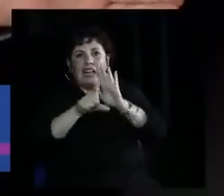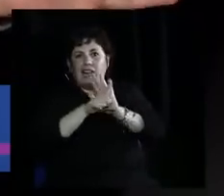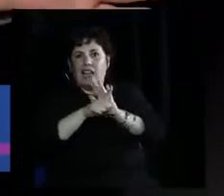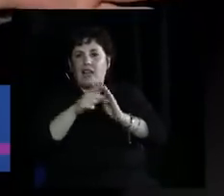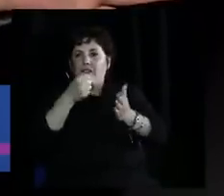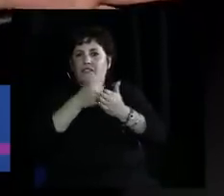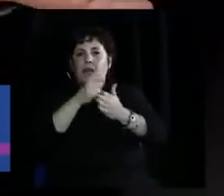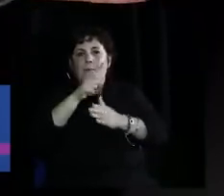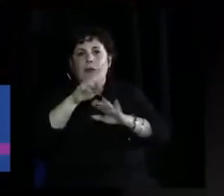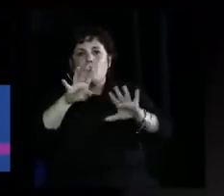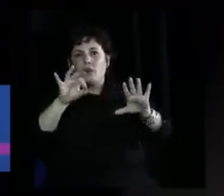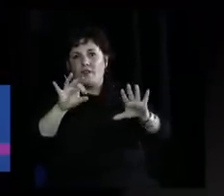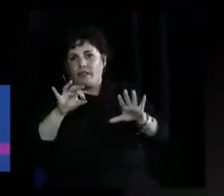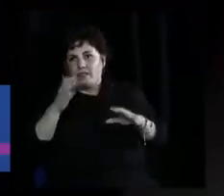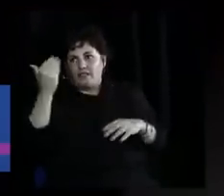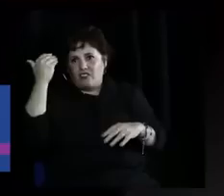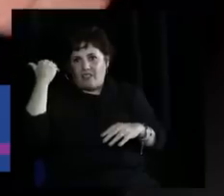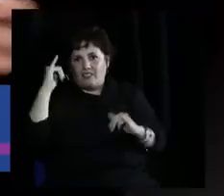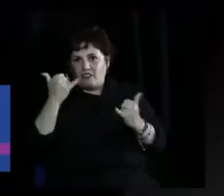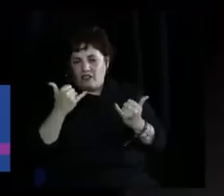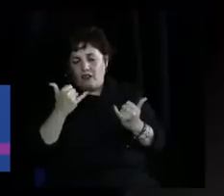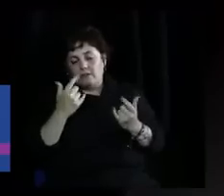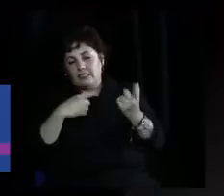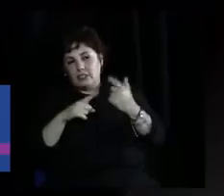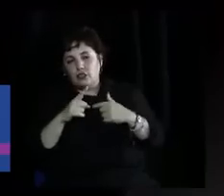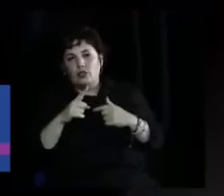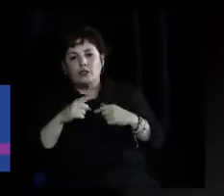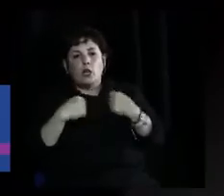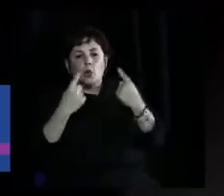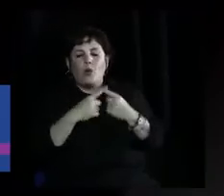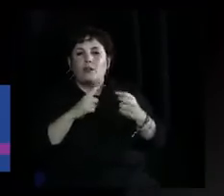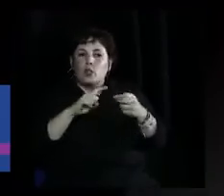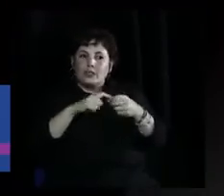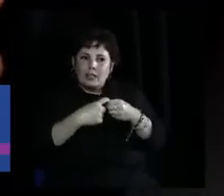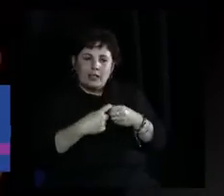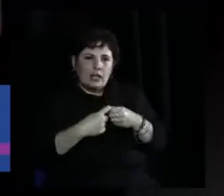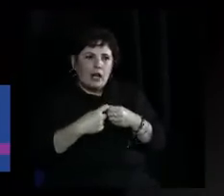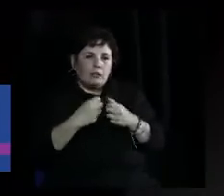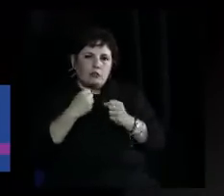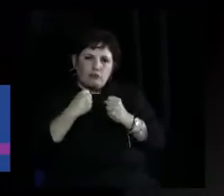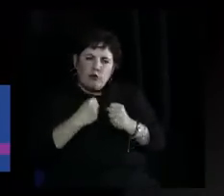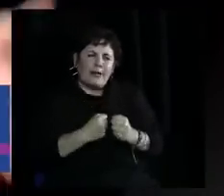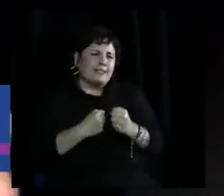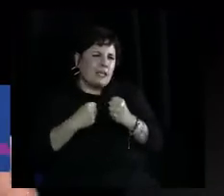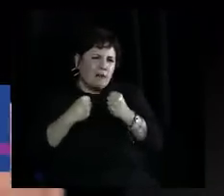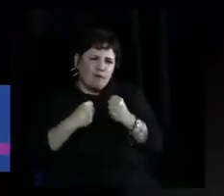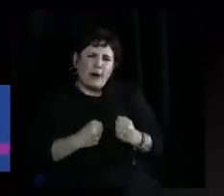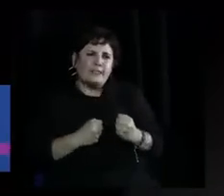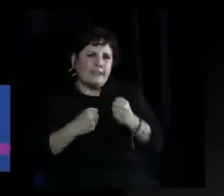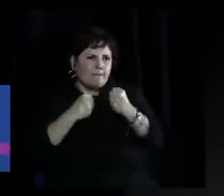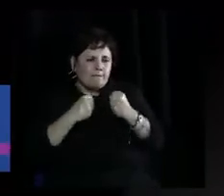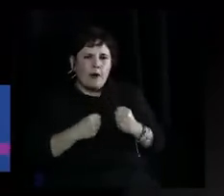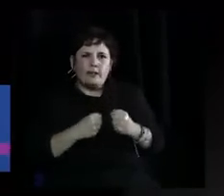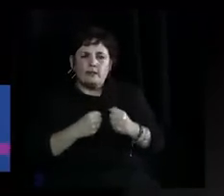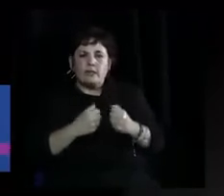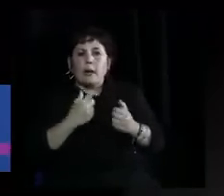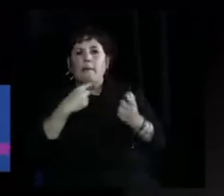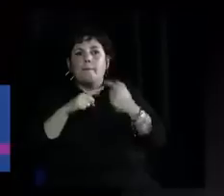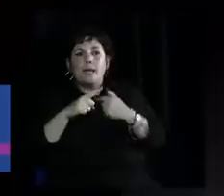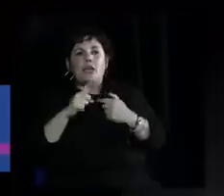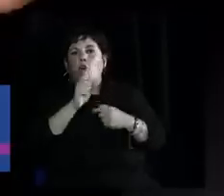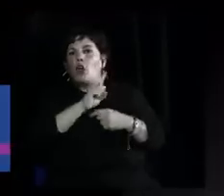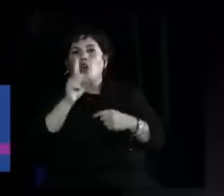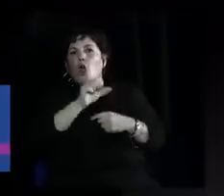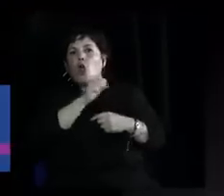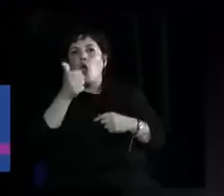90, el marco regulatorio, que nuestro sindicato hizo mucha fuerza en su momento y se puso mucho empeño, pero no se